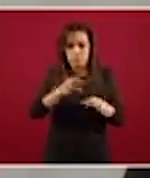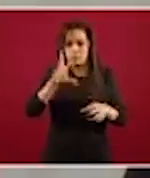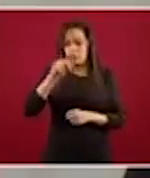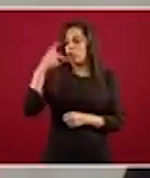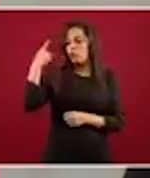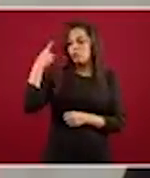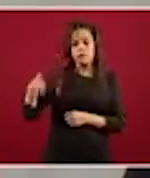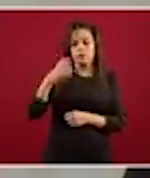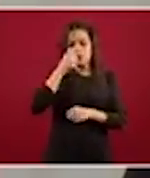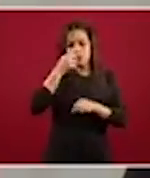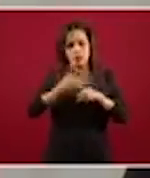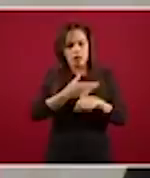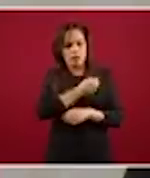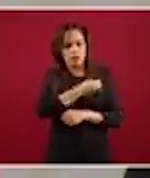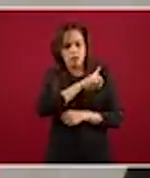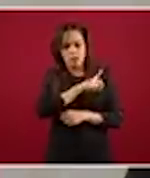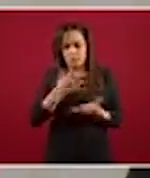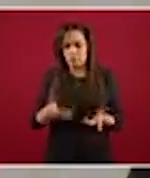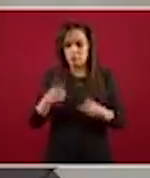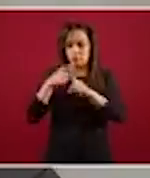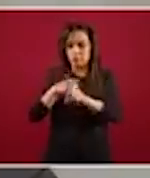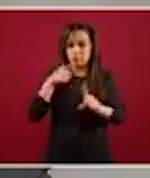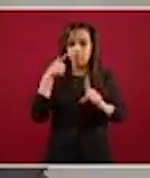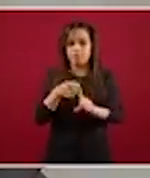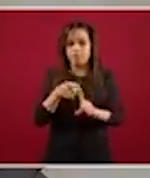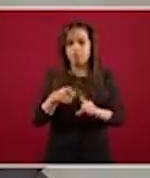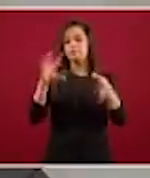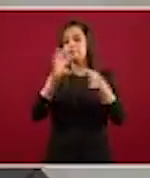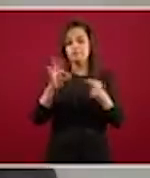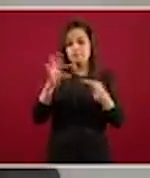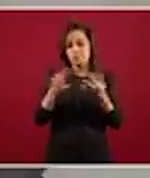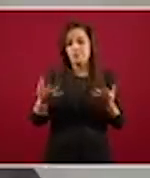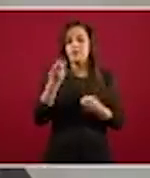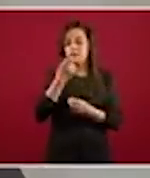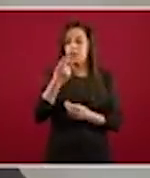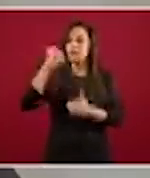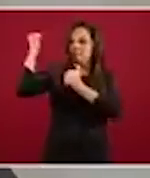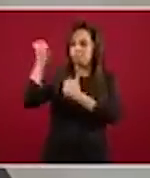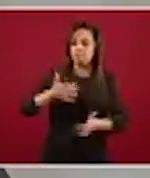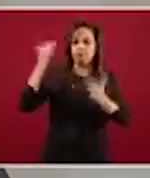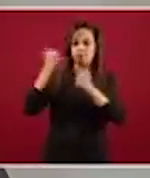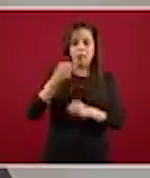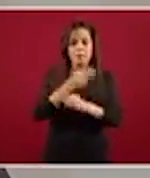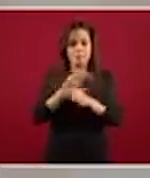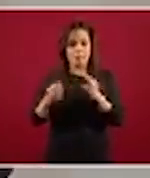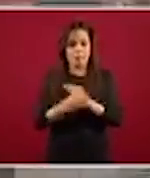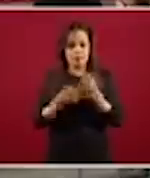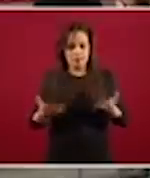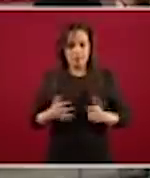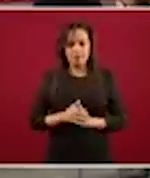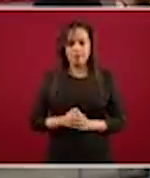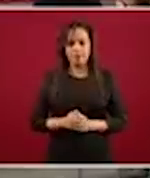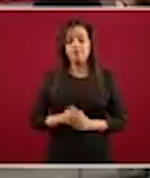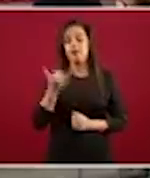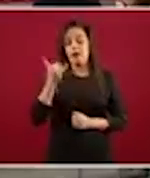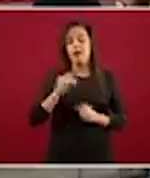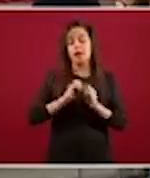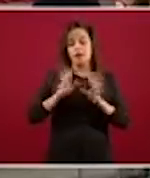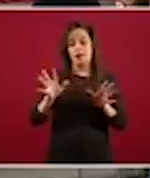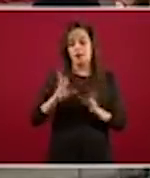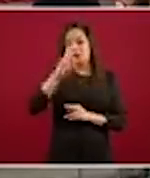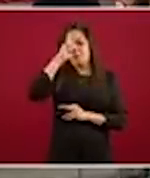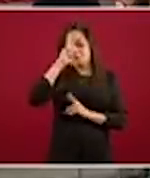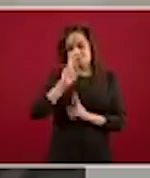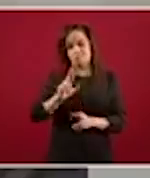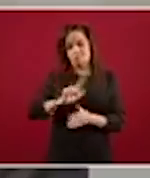Salud, pero la tarea de la Secretaría es traer esos insumos a como dé lugar. Bueno, respetando la ley, por supuesto, pero si